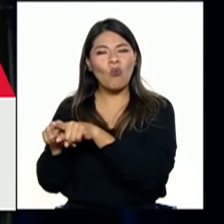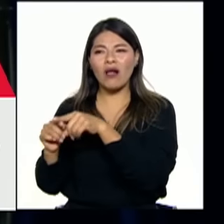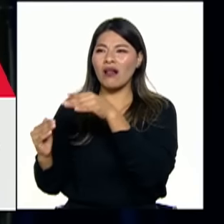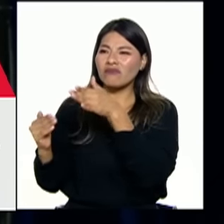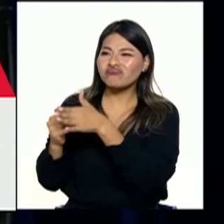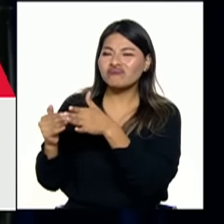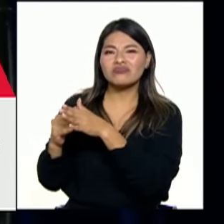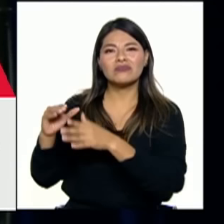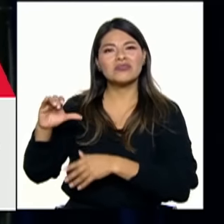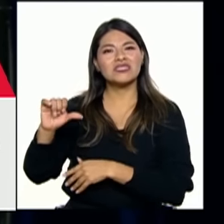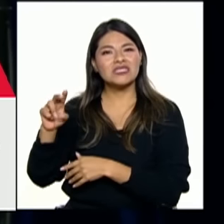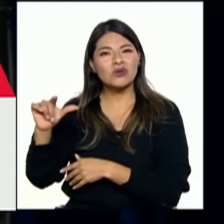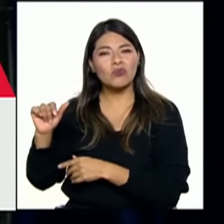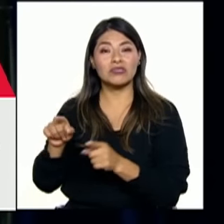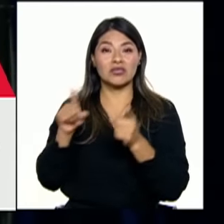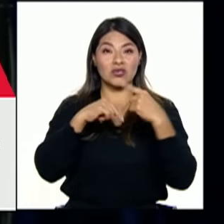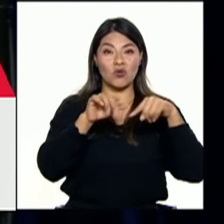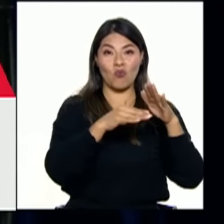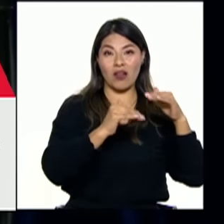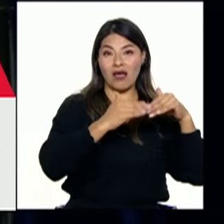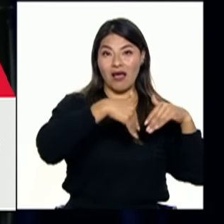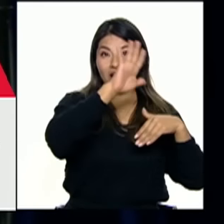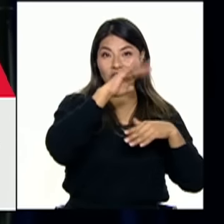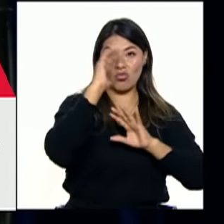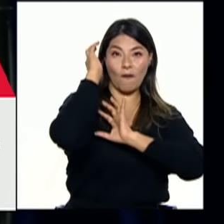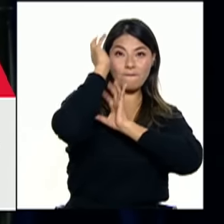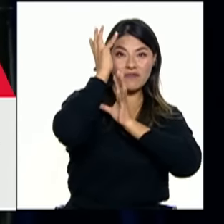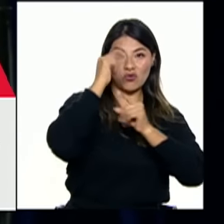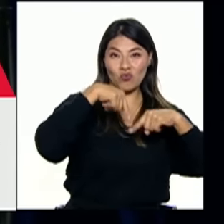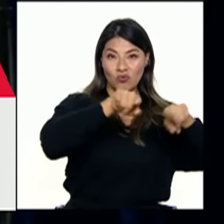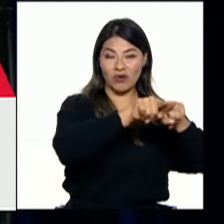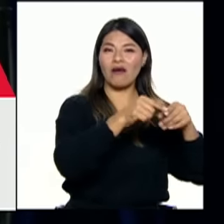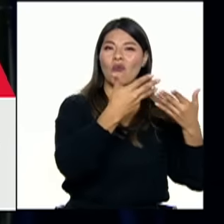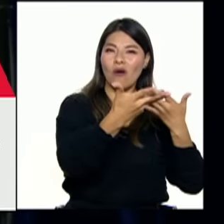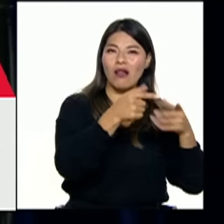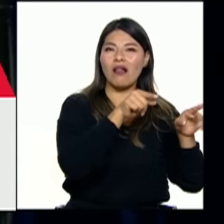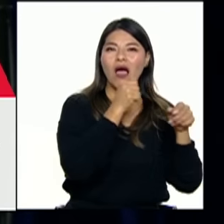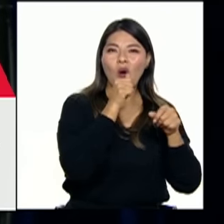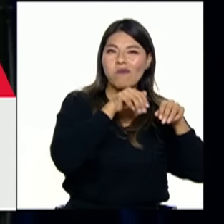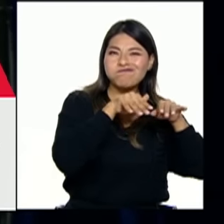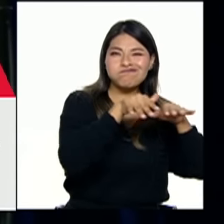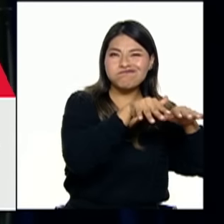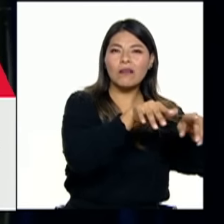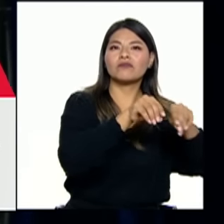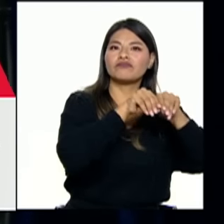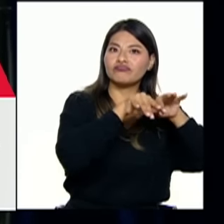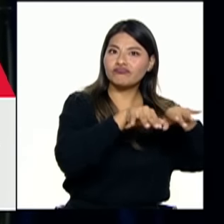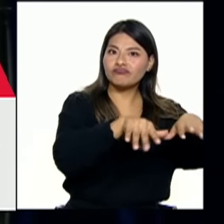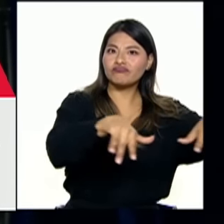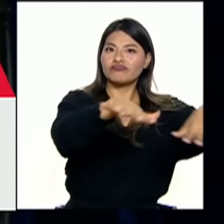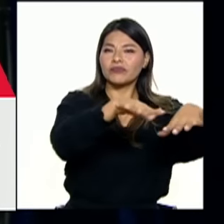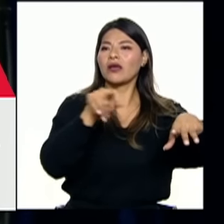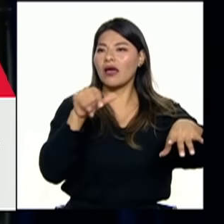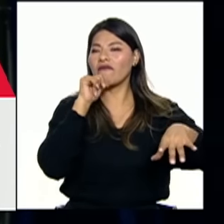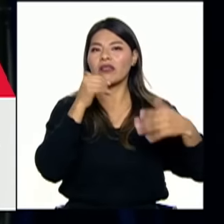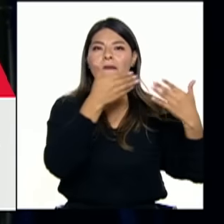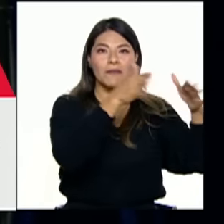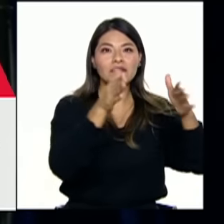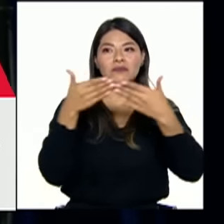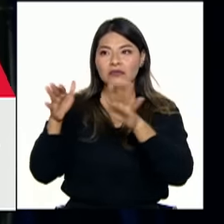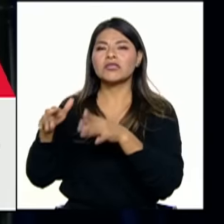que el proyecto Alto Piura. Irrigaciones que impulsarán la agroindustria peruana.